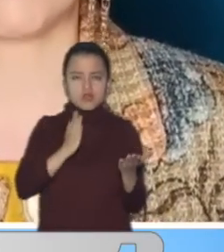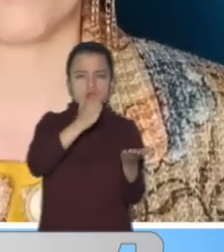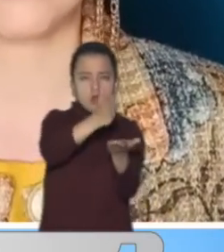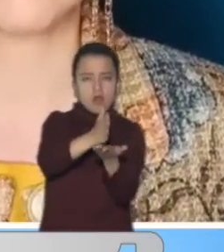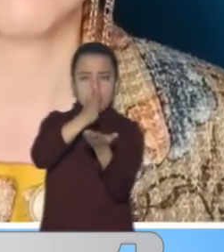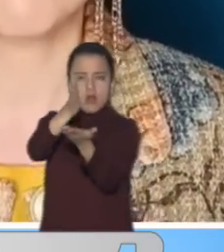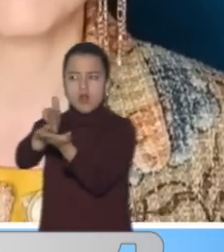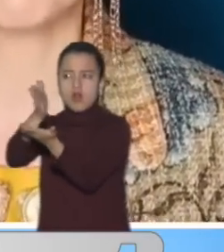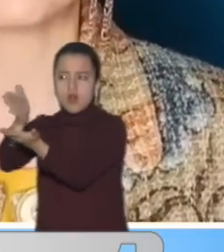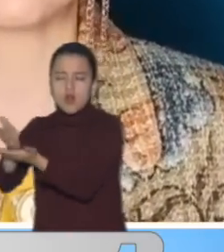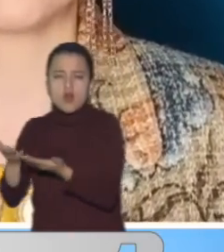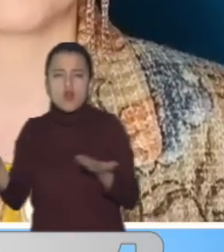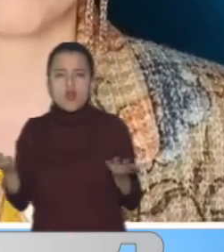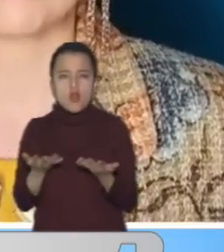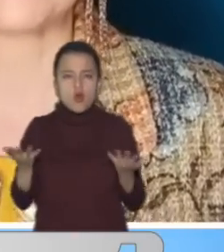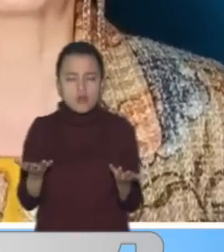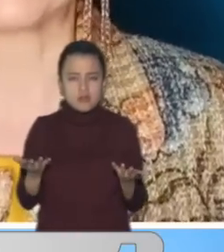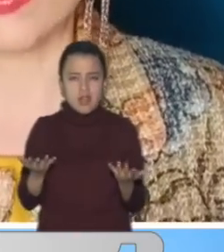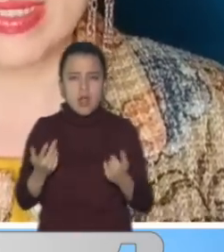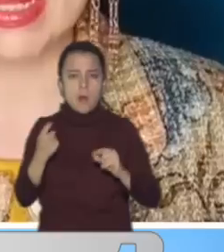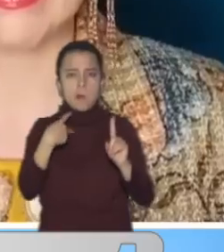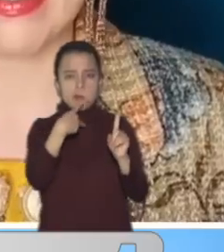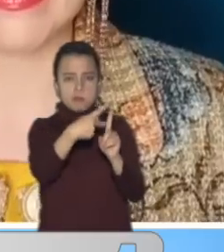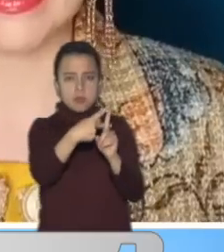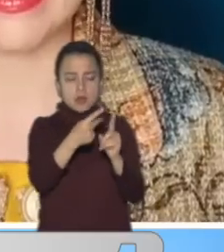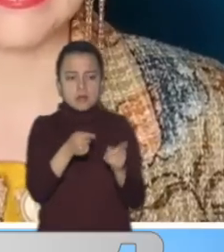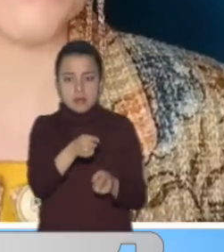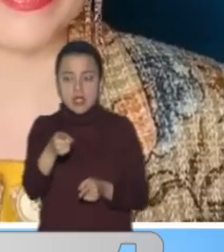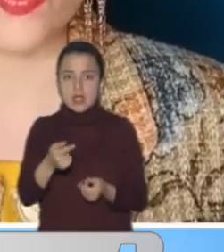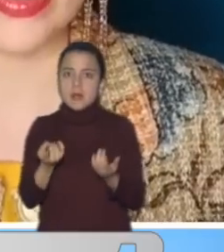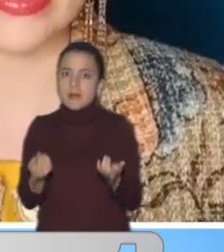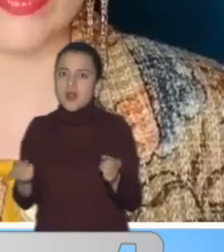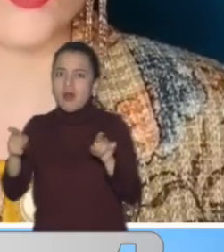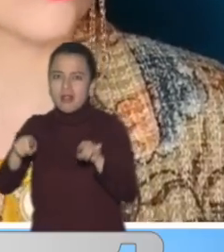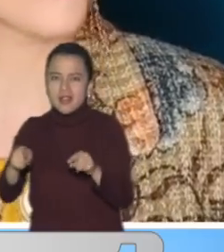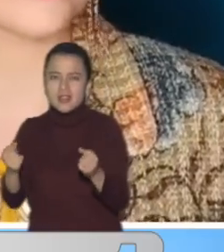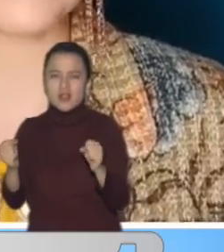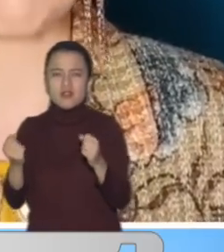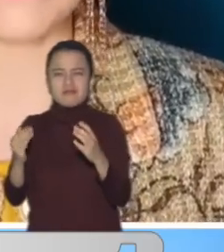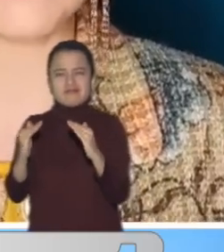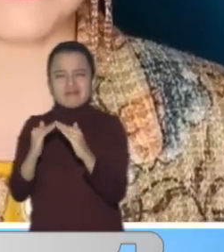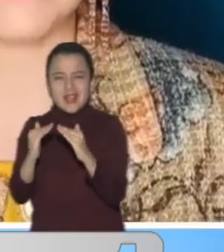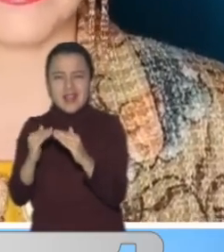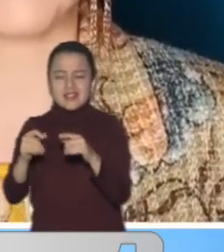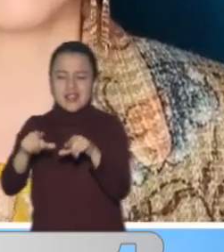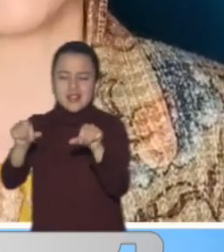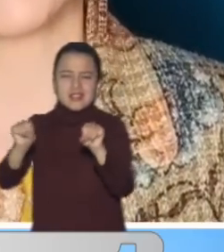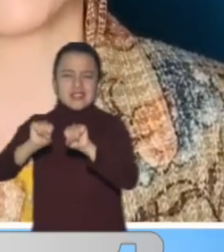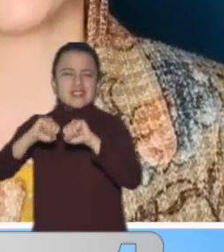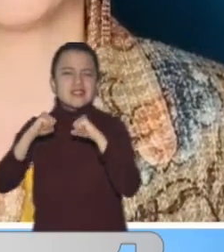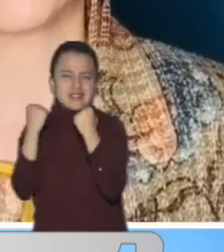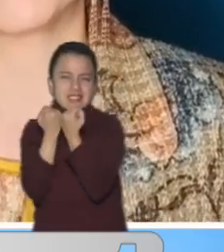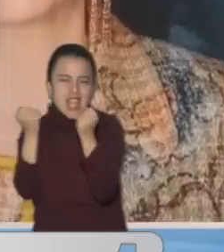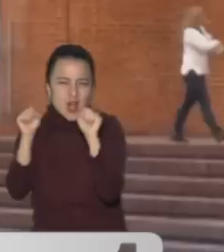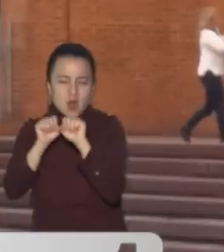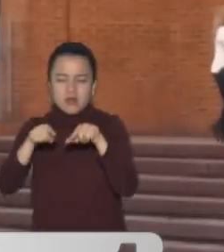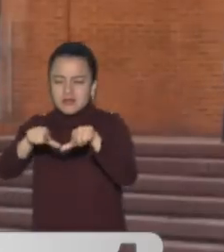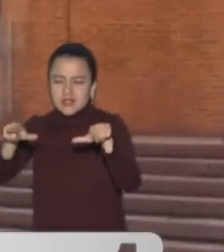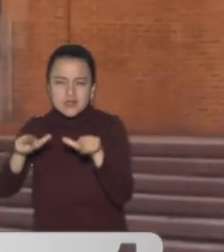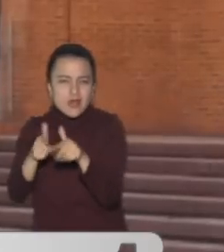del tapabocas bien puesto en salones de clase, en espacios cerrados o que se presten a aglomeración.